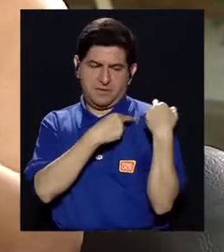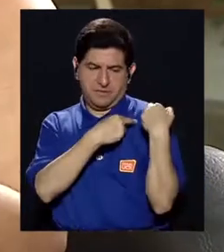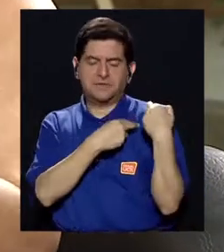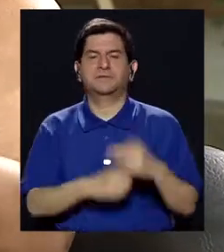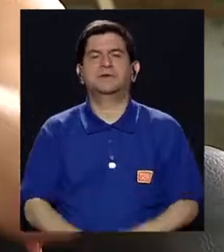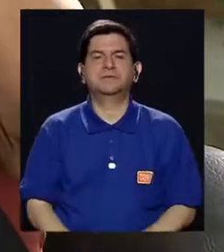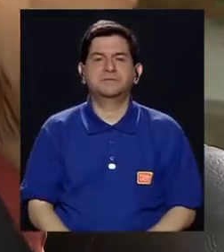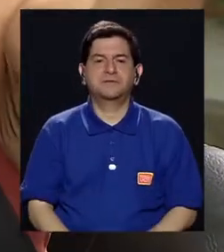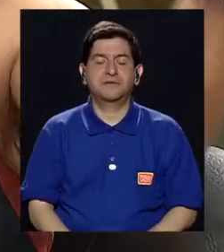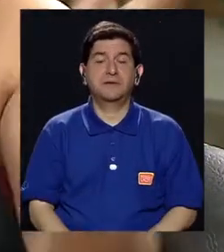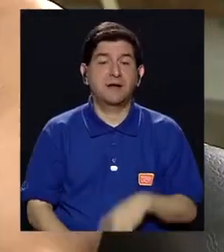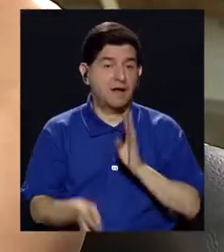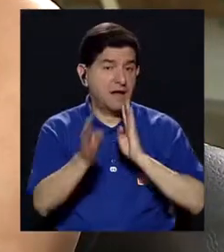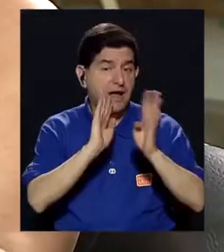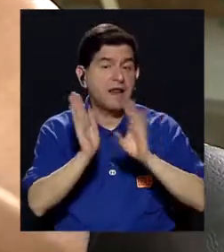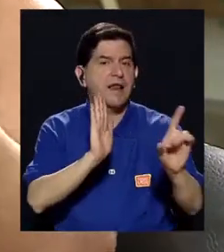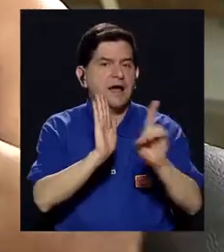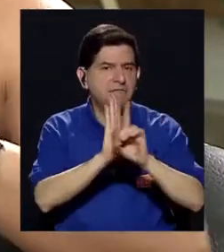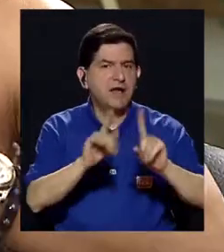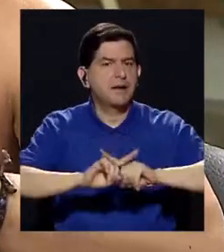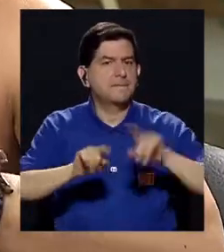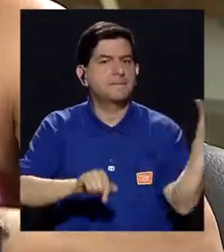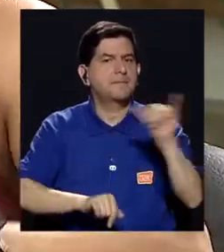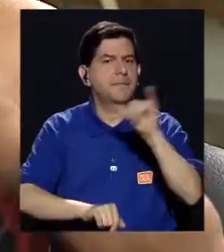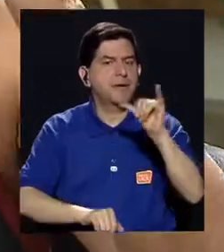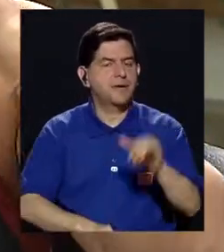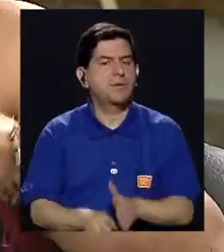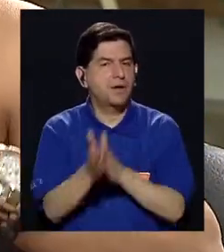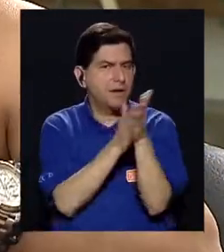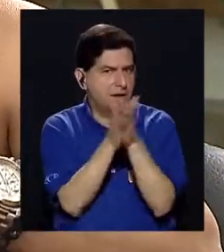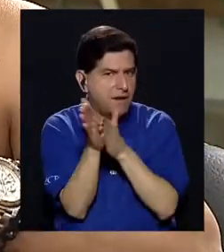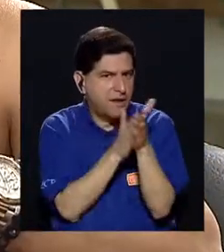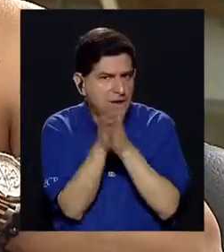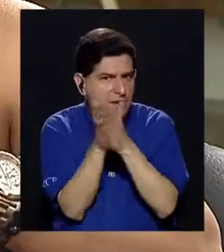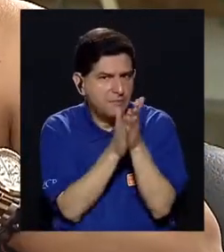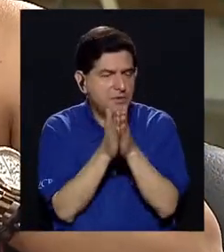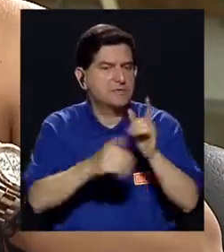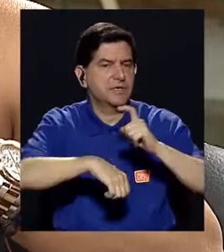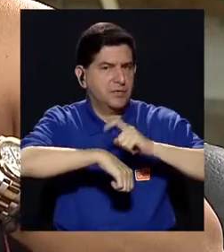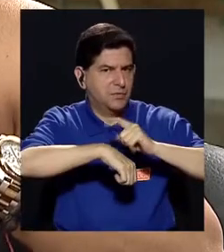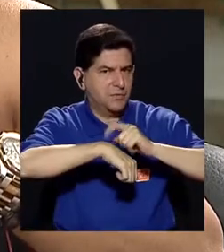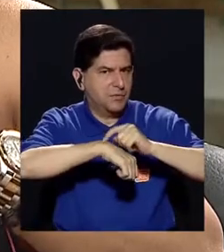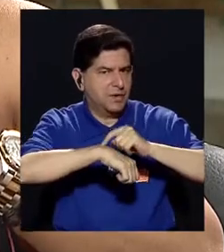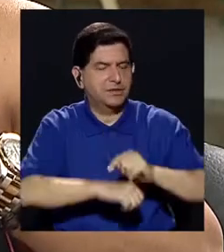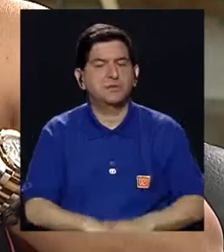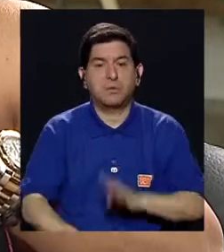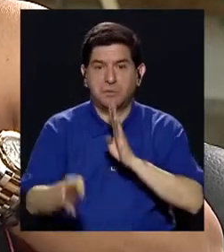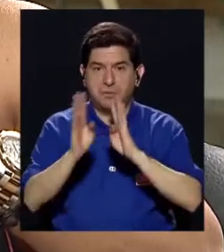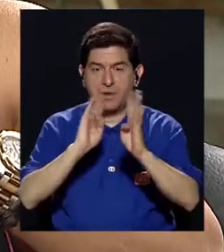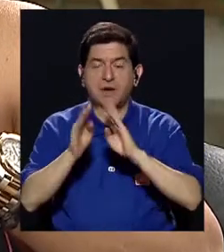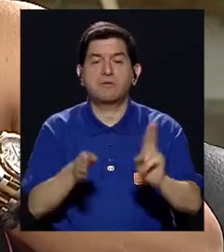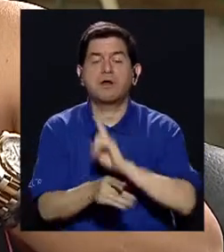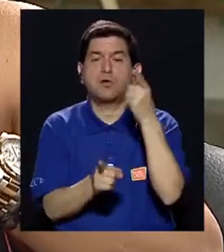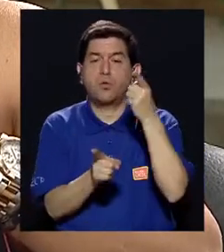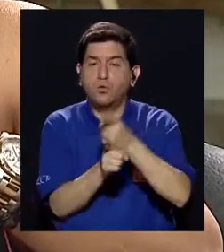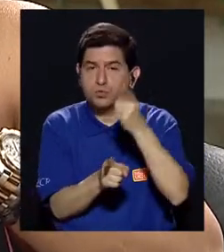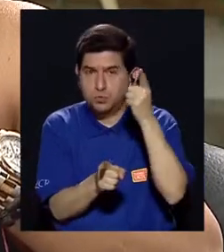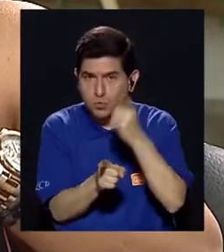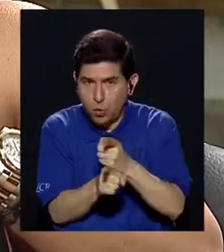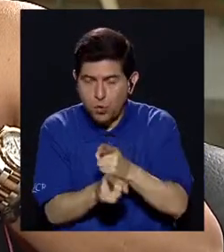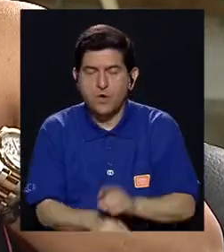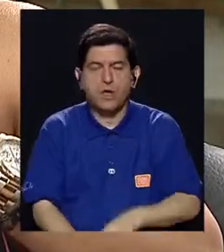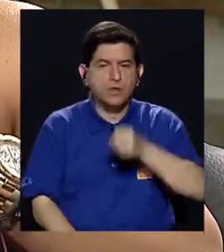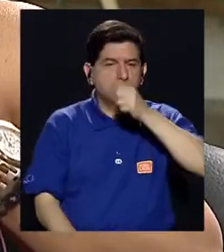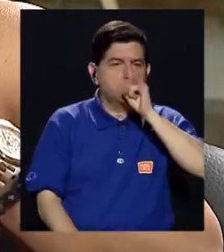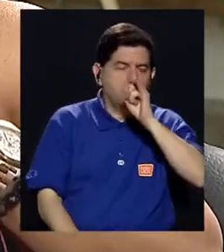donde básicamente hablábamos de este derecho, pero además aprovechábamos esta oportunidad para hablar del uso correcto